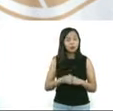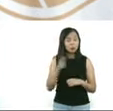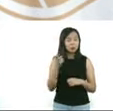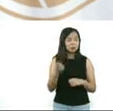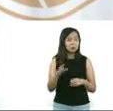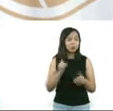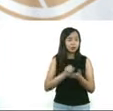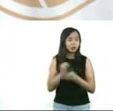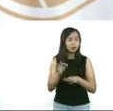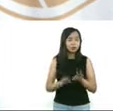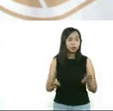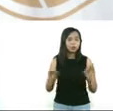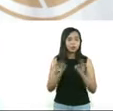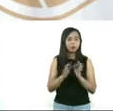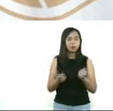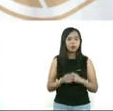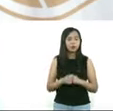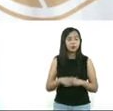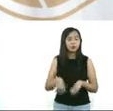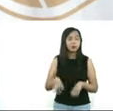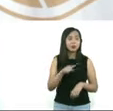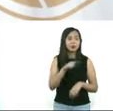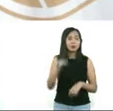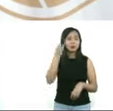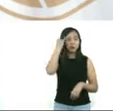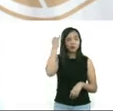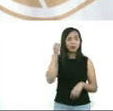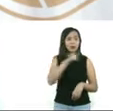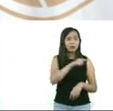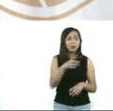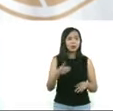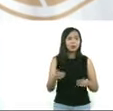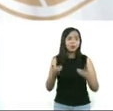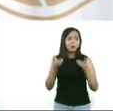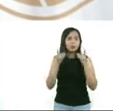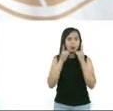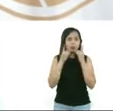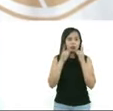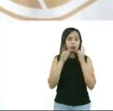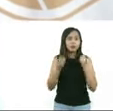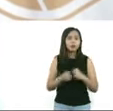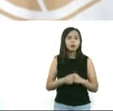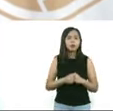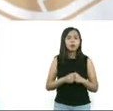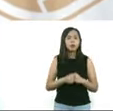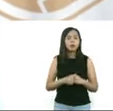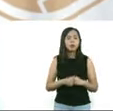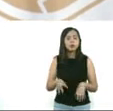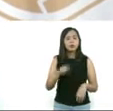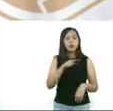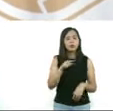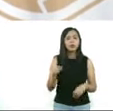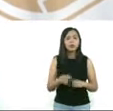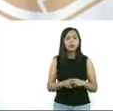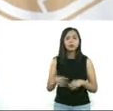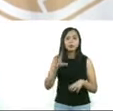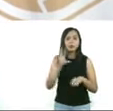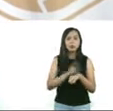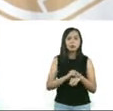Entonces, imagínense el discurso del conservadurismo. No vamos a permitir que se vuelvan cotidianas las consultas